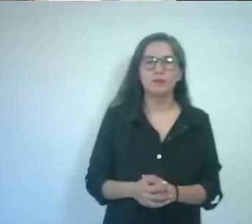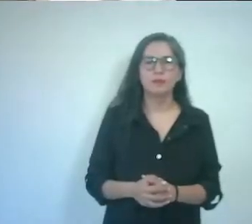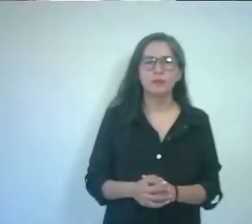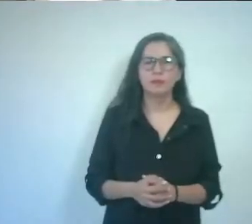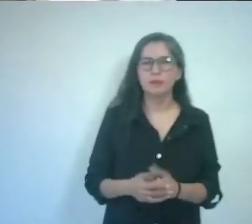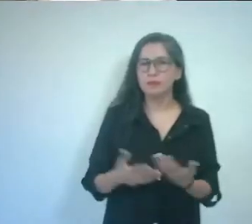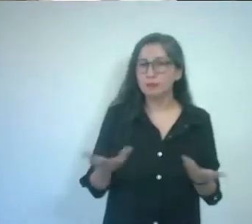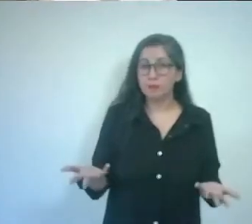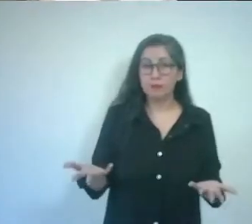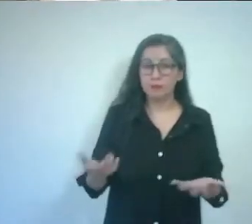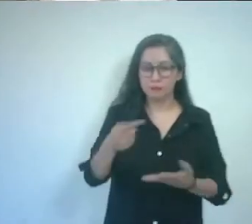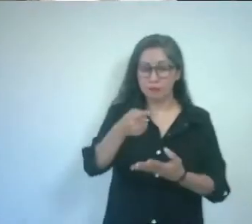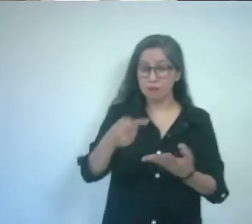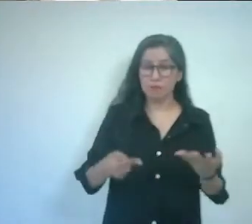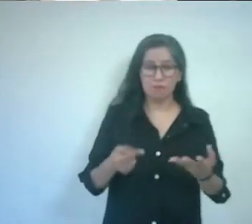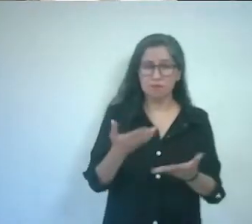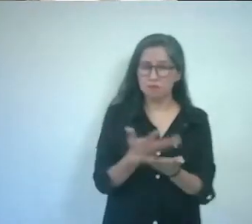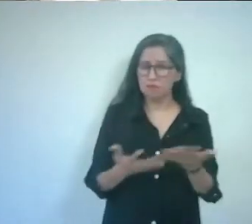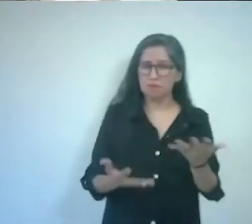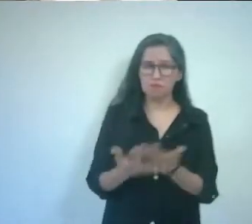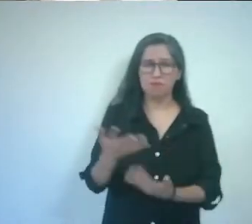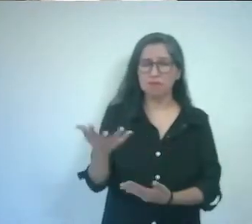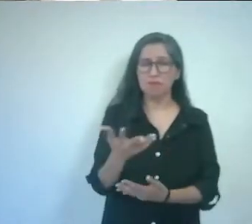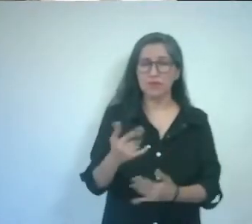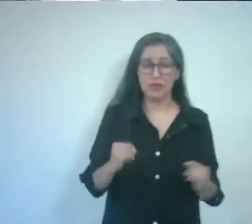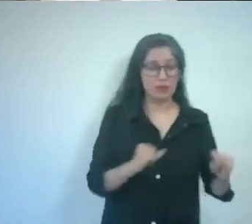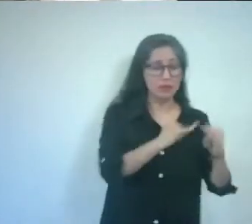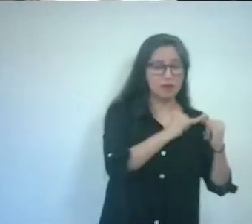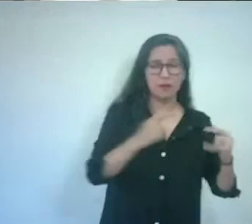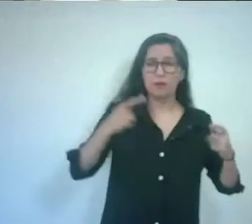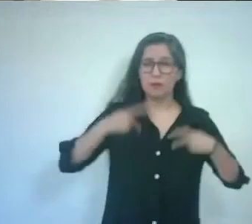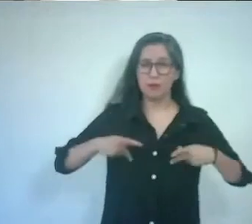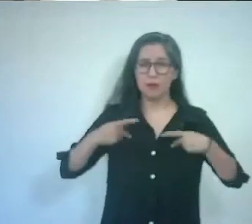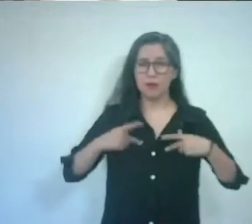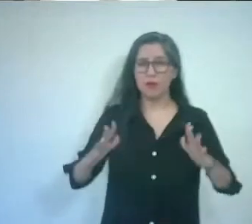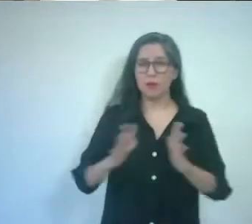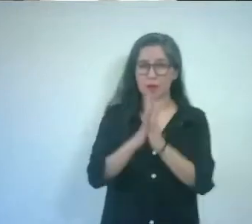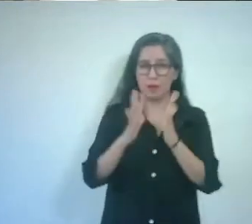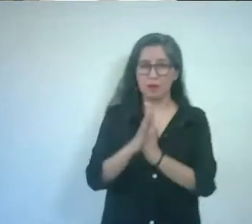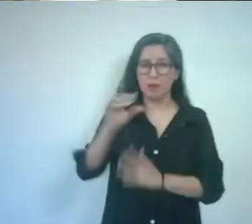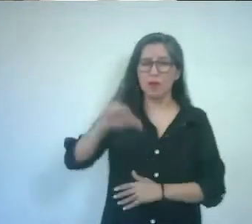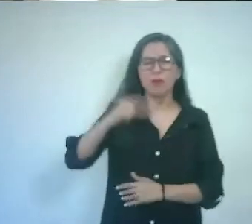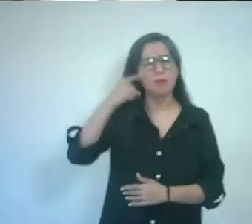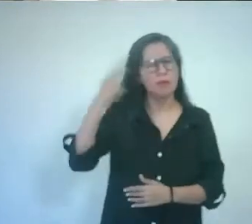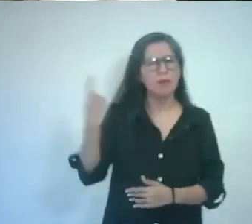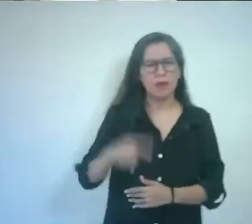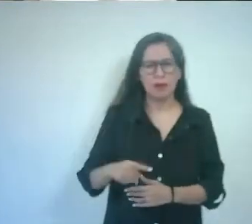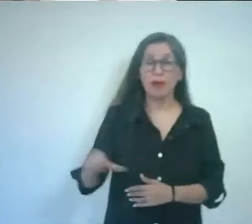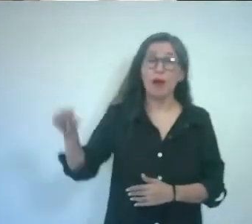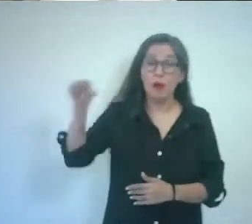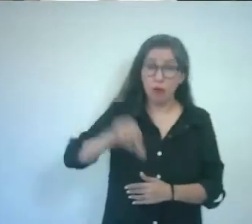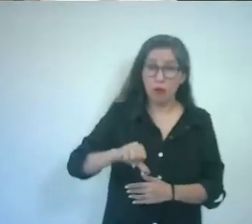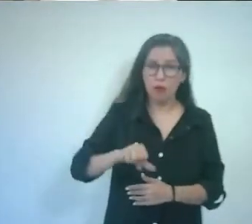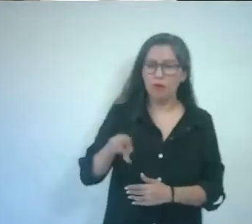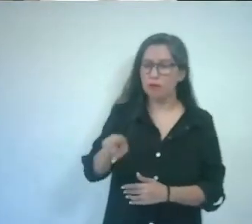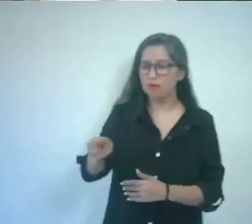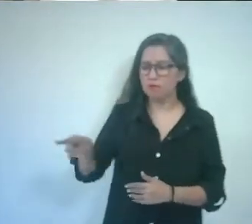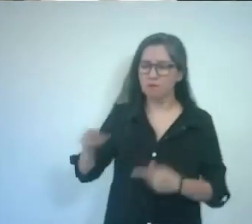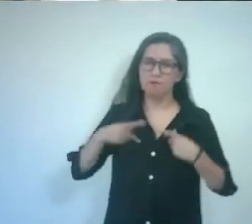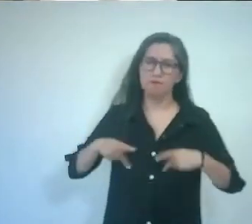Y todo lo que hacemos las instituciones y las personas que allí colaboramos es para que hoy la ciudadanía